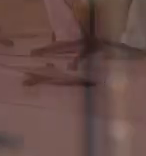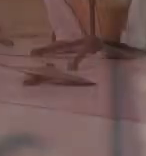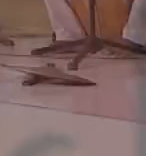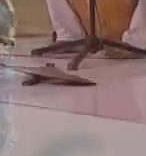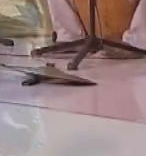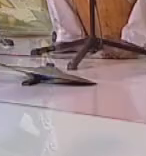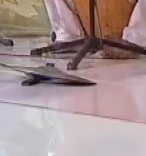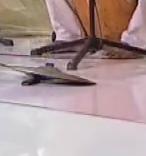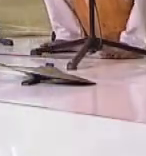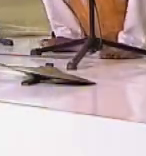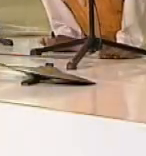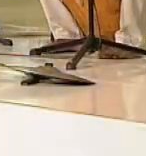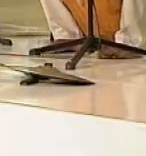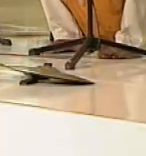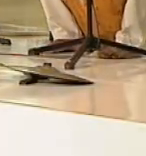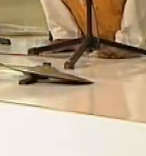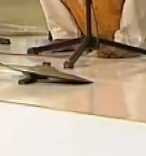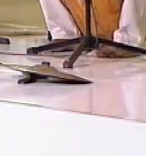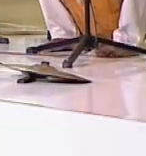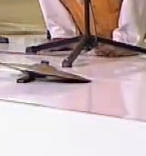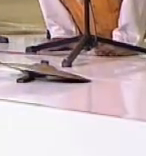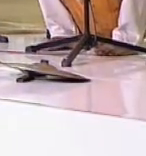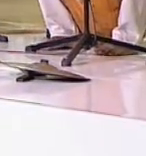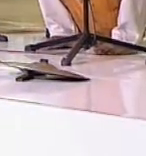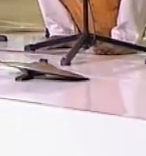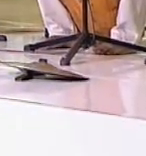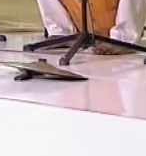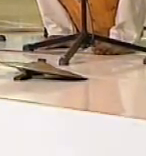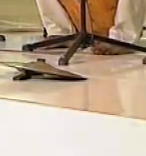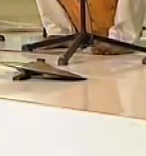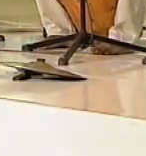déjalo caer. Aguacero de mayo,